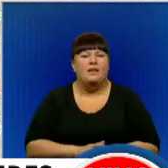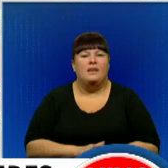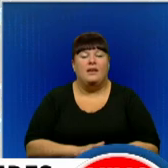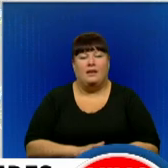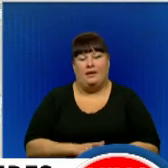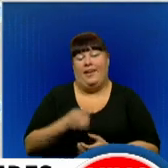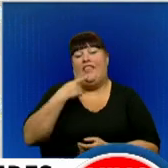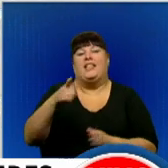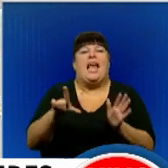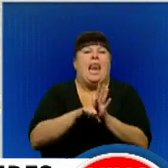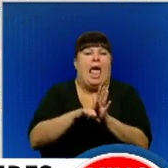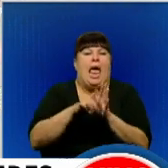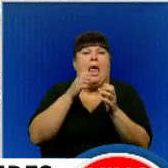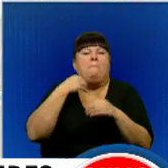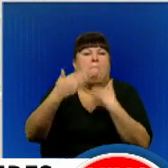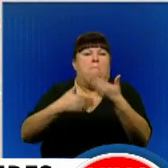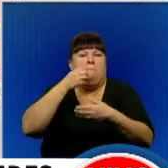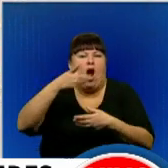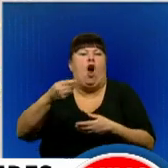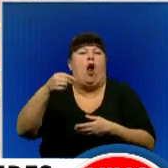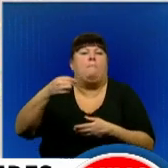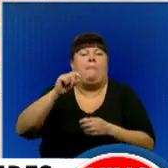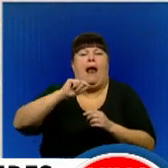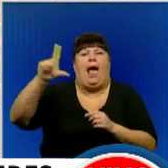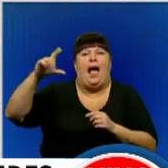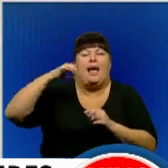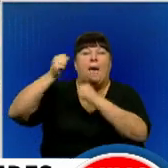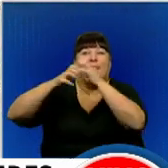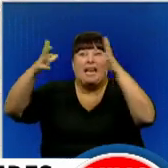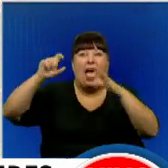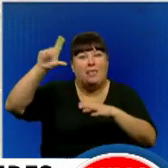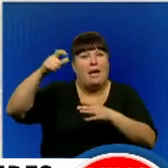que tilda la ley de progresista invocando